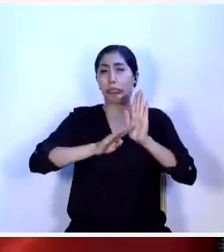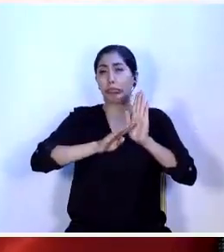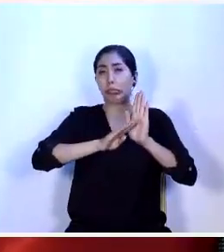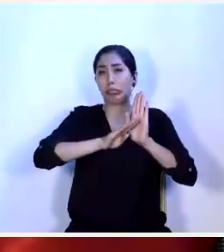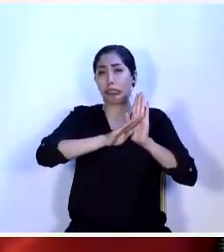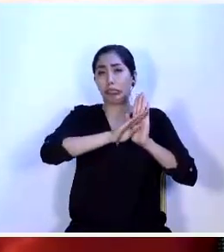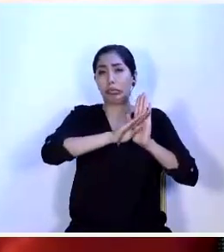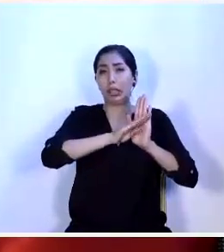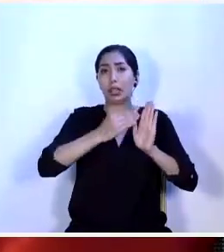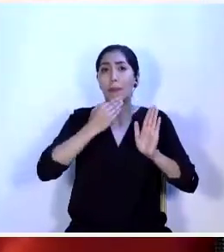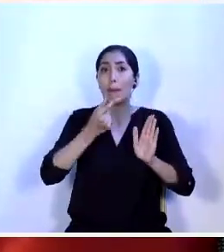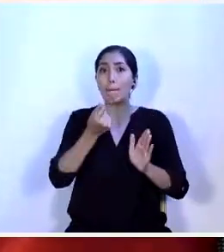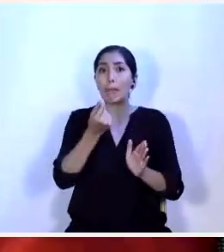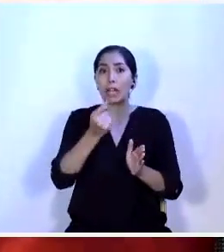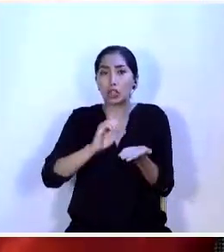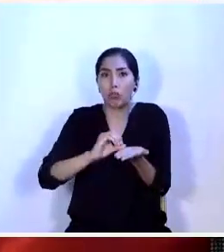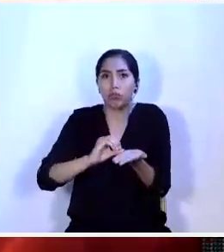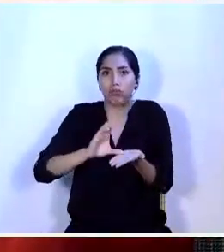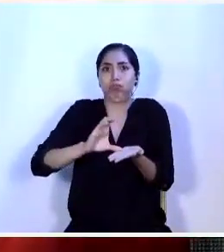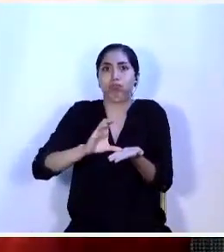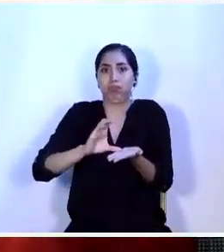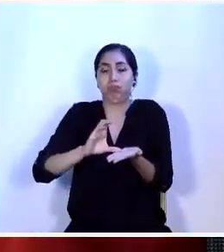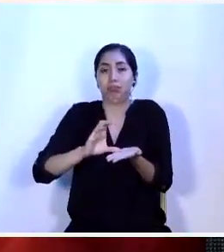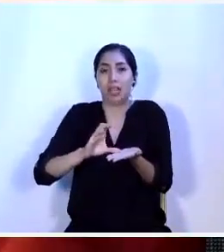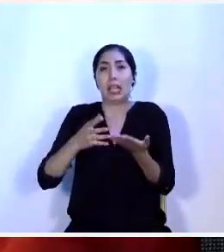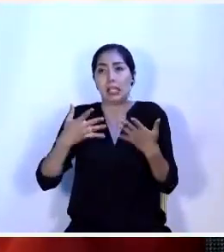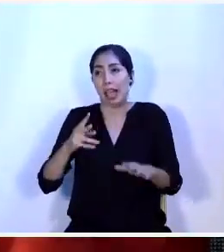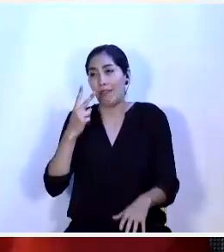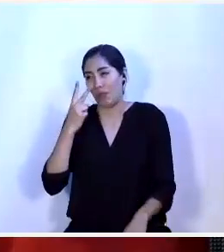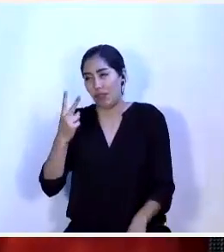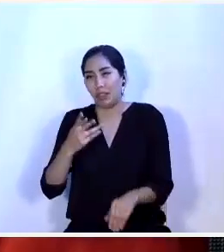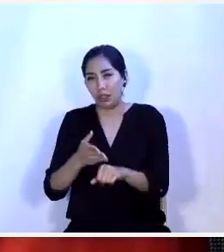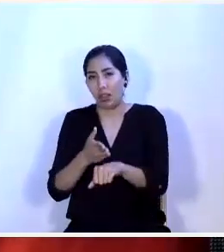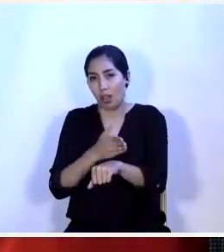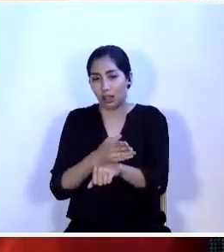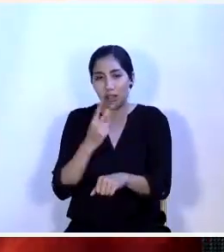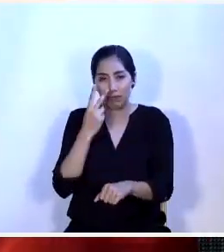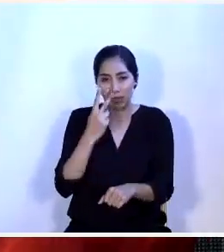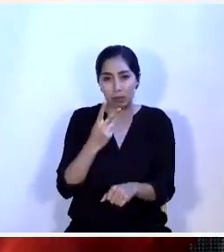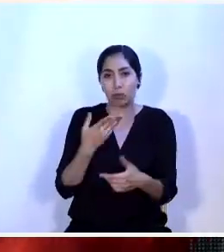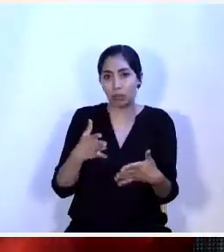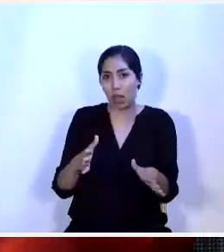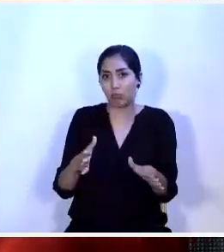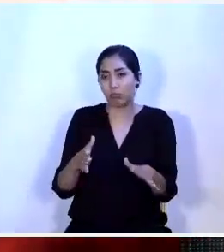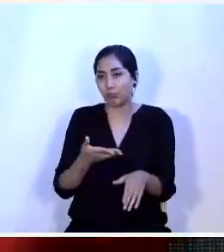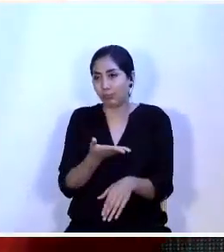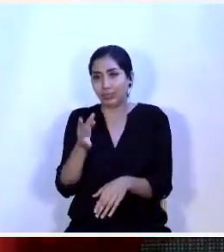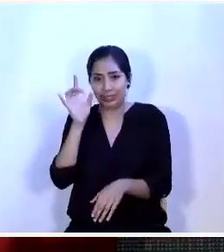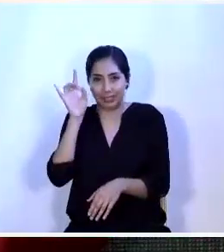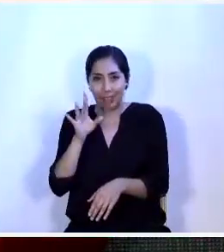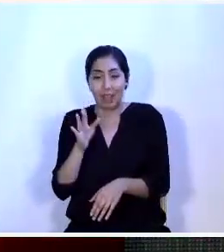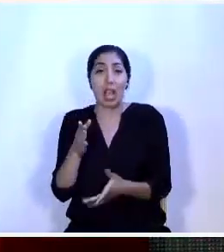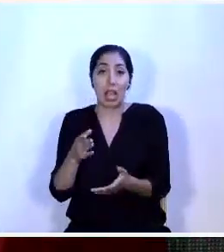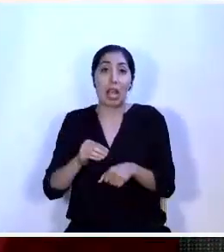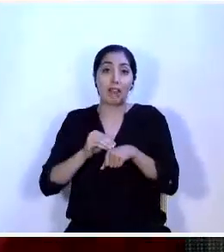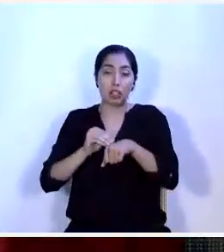presiones inflacionarias, como ya hemos visto y ha advertido y ha dado cuenta el Banco